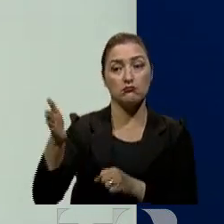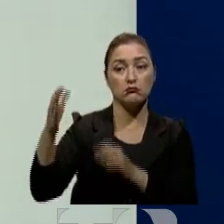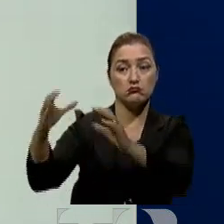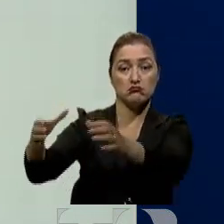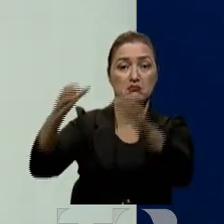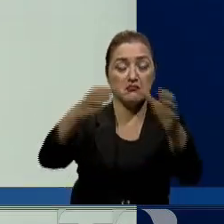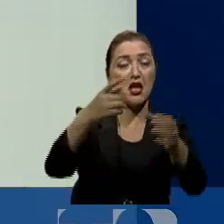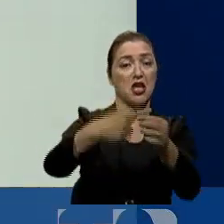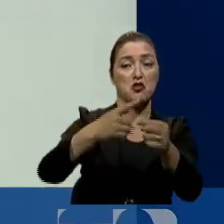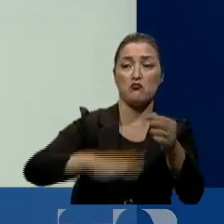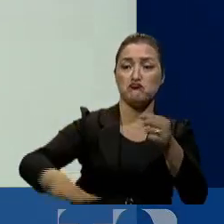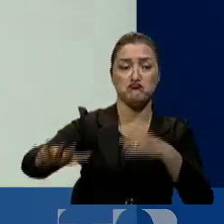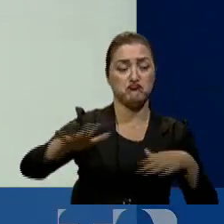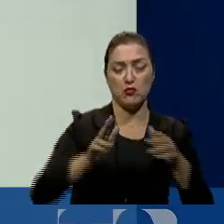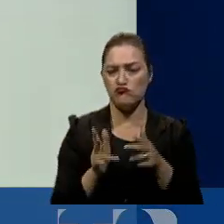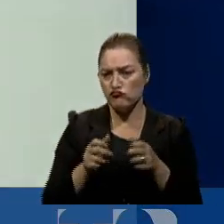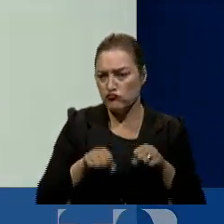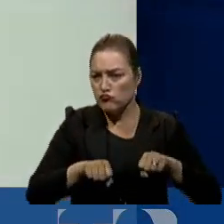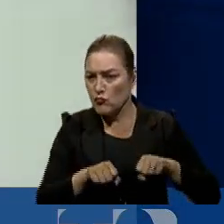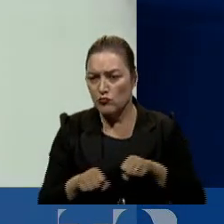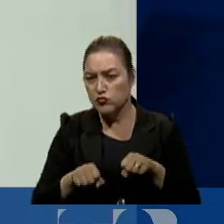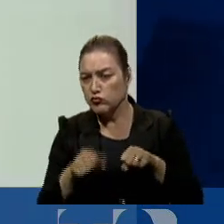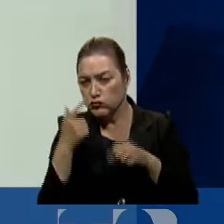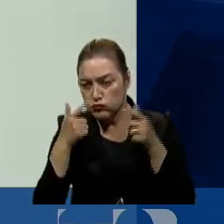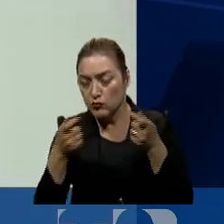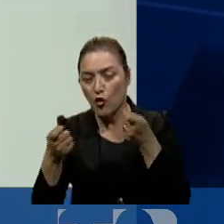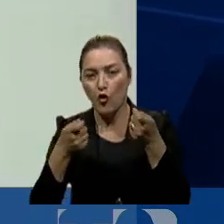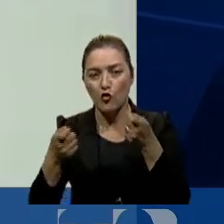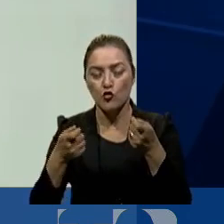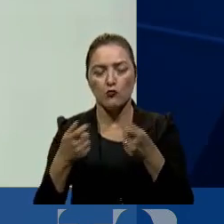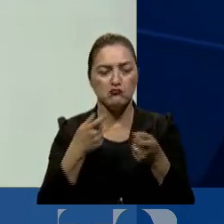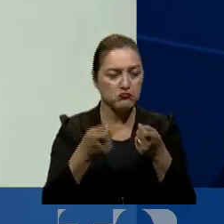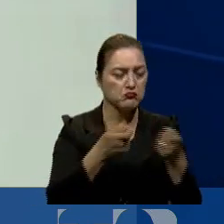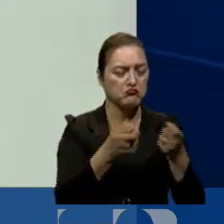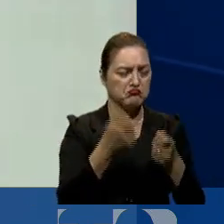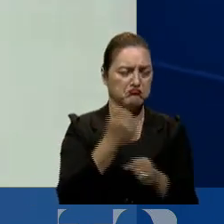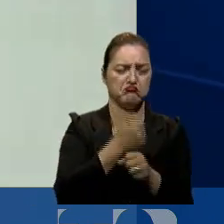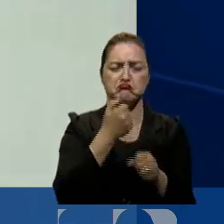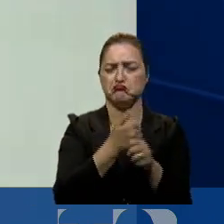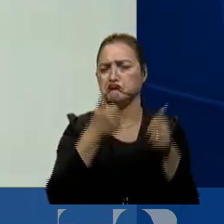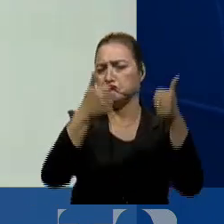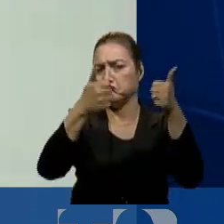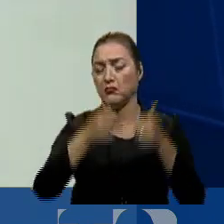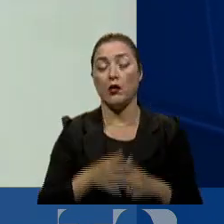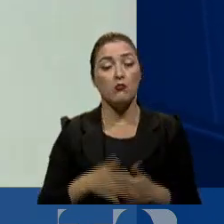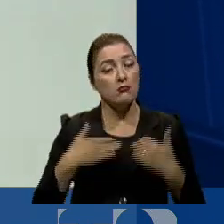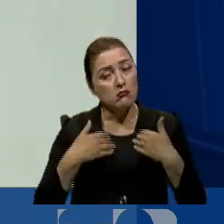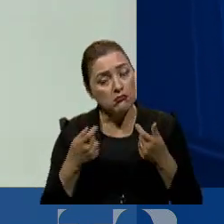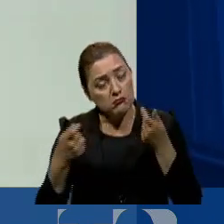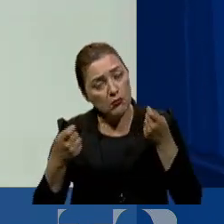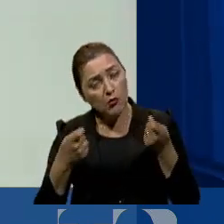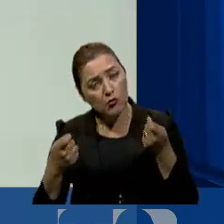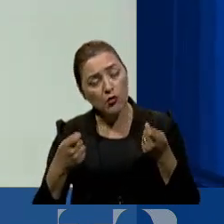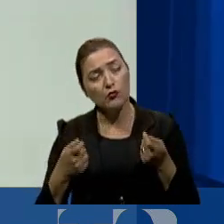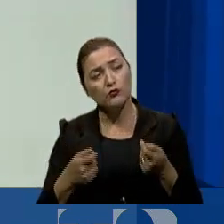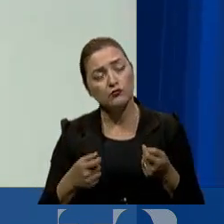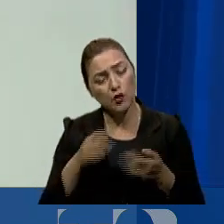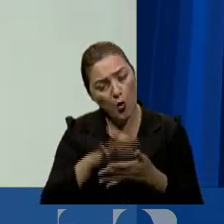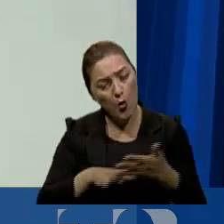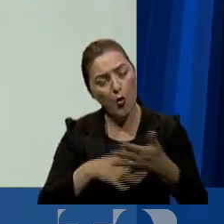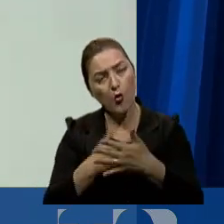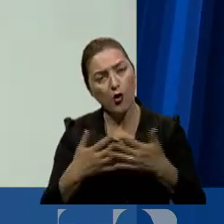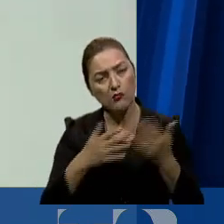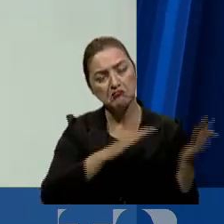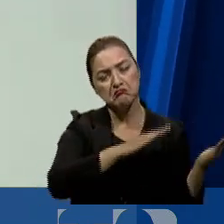y de igual manera estamos trabajando con Policía Nacional y considero que nuestros controles no solo son en ciertos horarios, tal